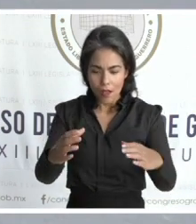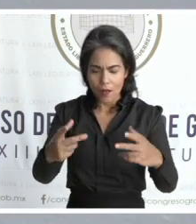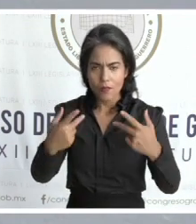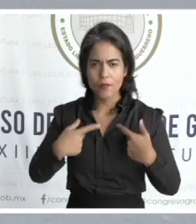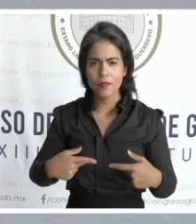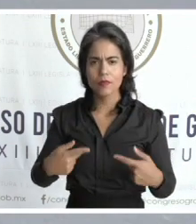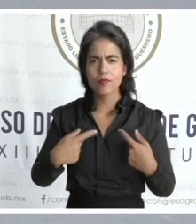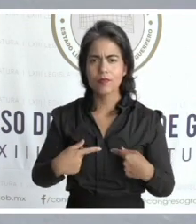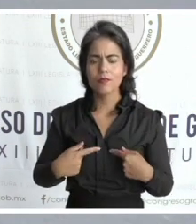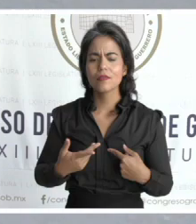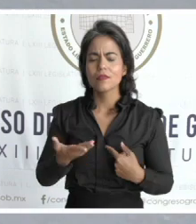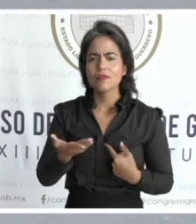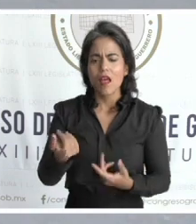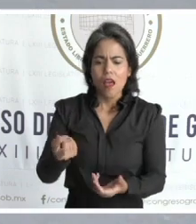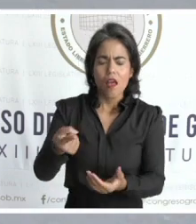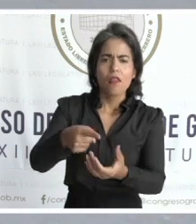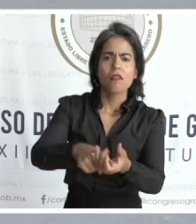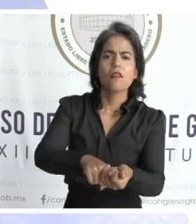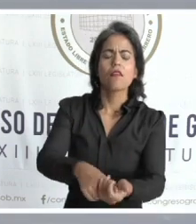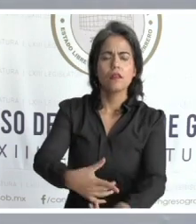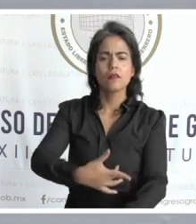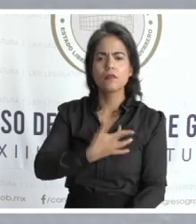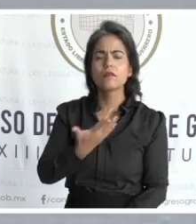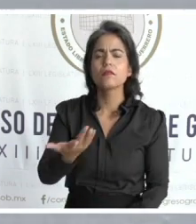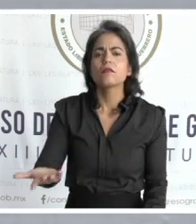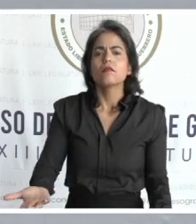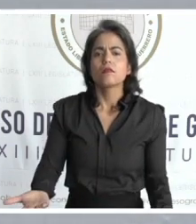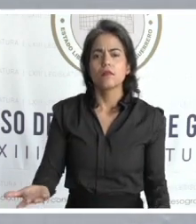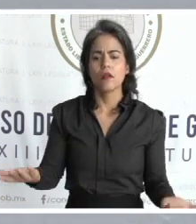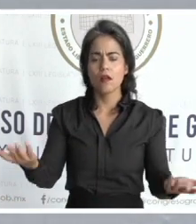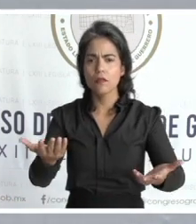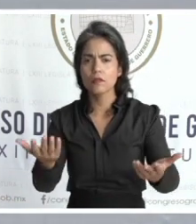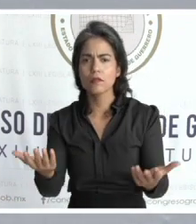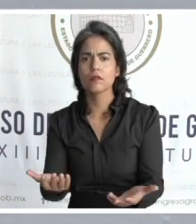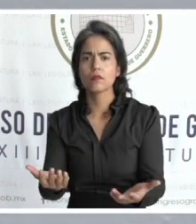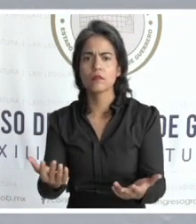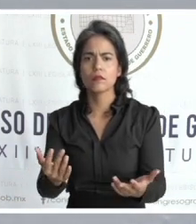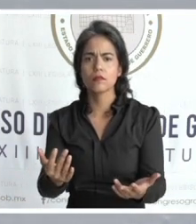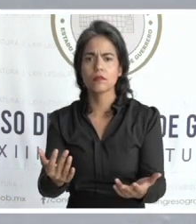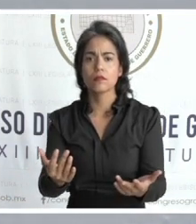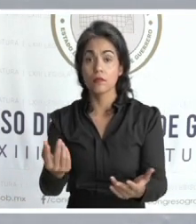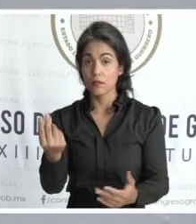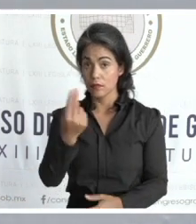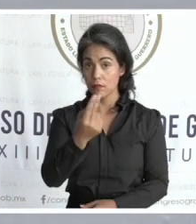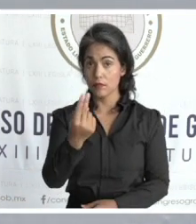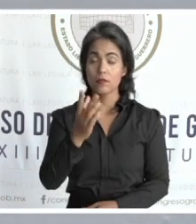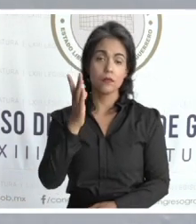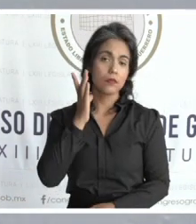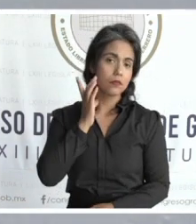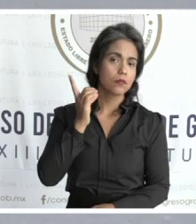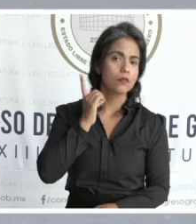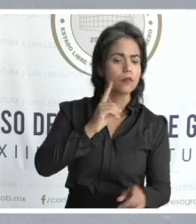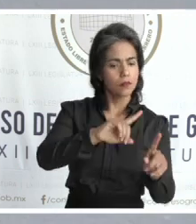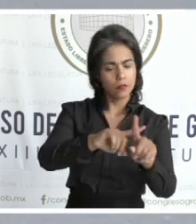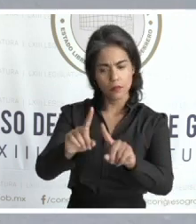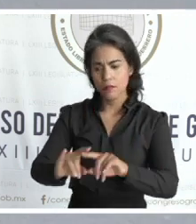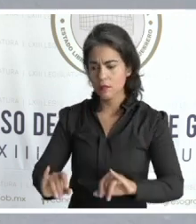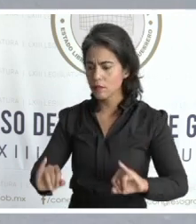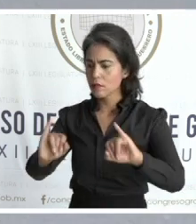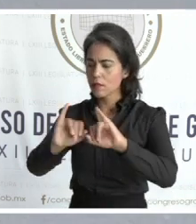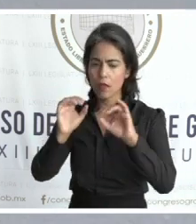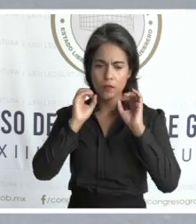empáticos, trabajar en conjunto con las autoridades e instancias para realmente arrancar la violencia